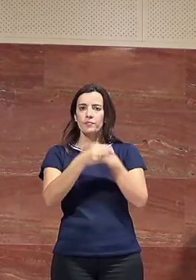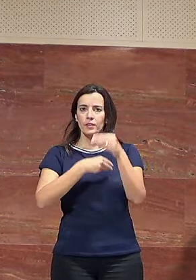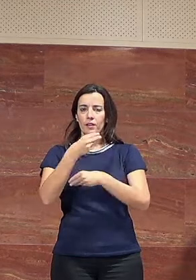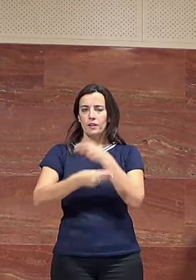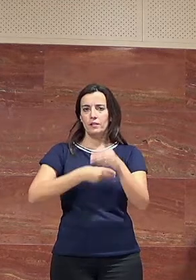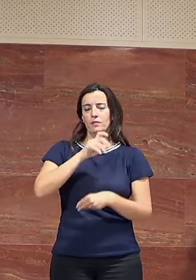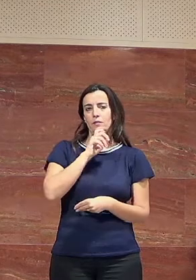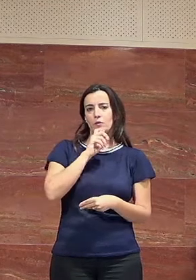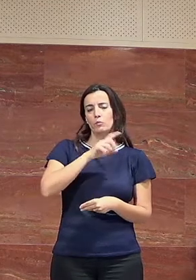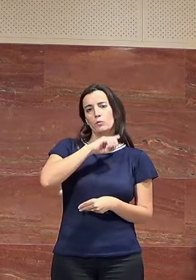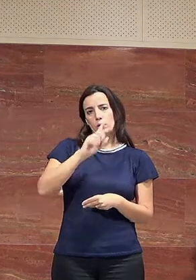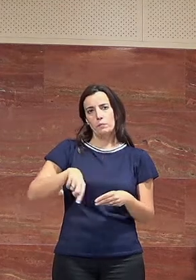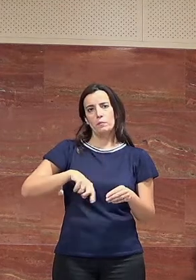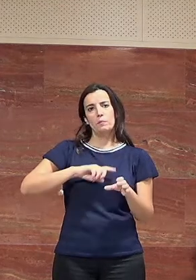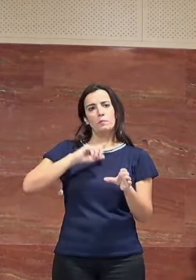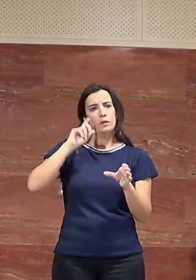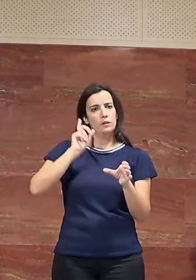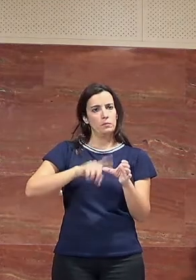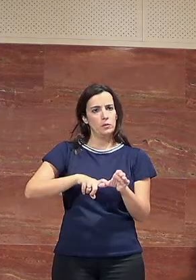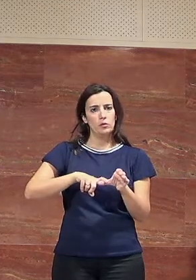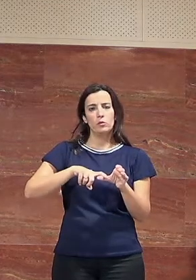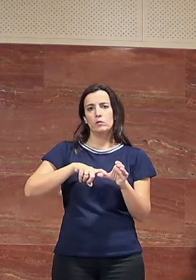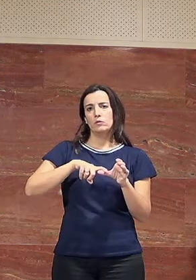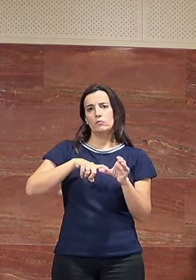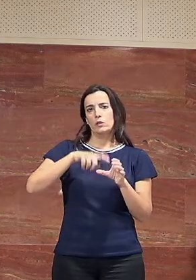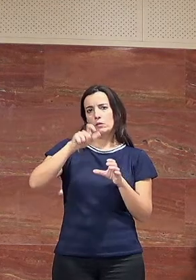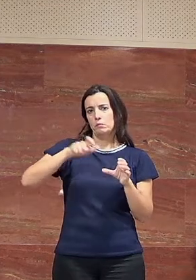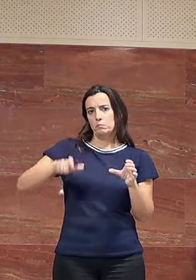también hay participación de artistas gráficos, cómo